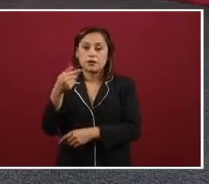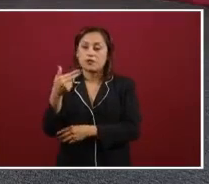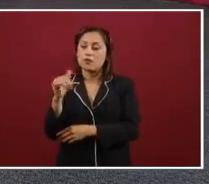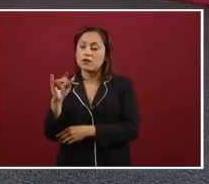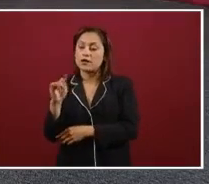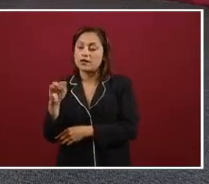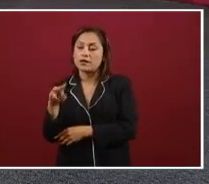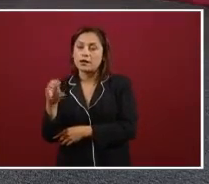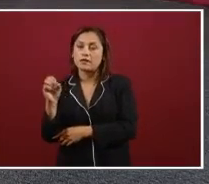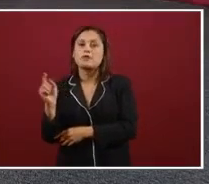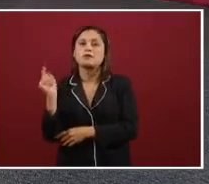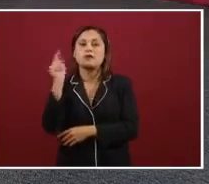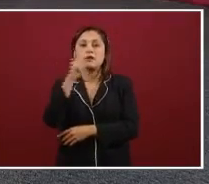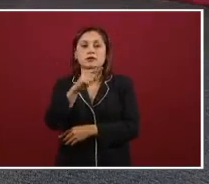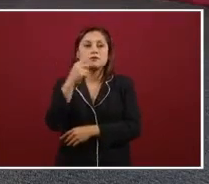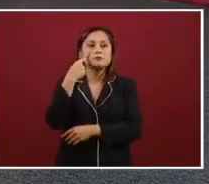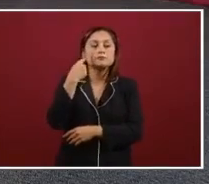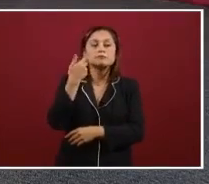y